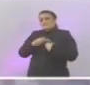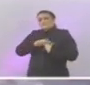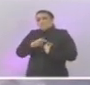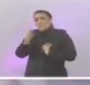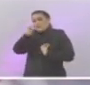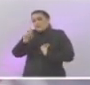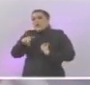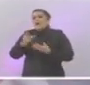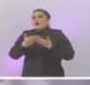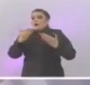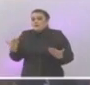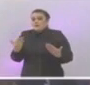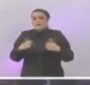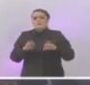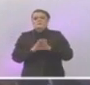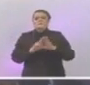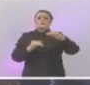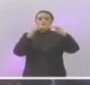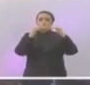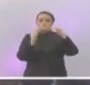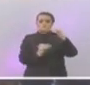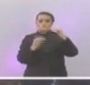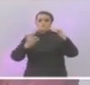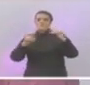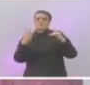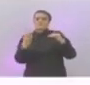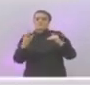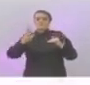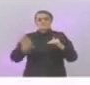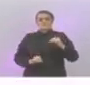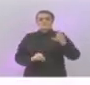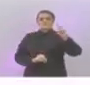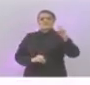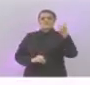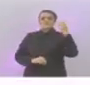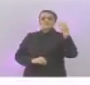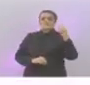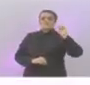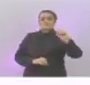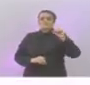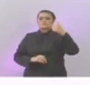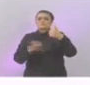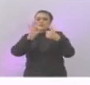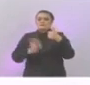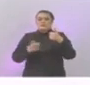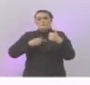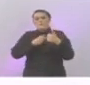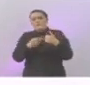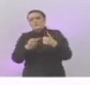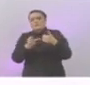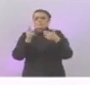esta cifra descendió al 43%. 39.6% presentaba pobreza